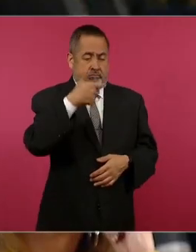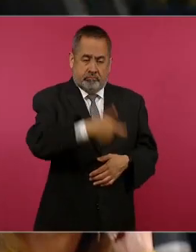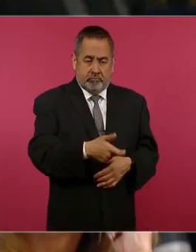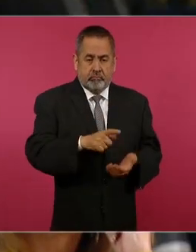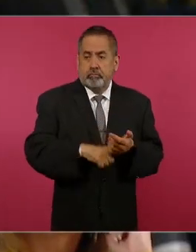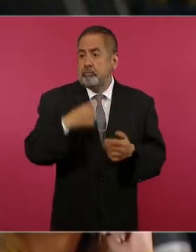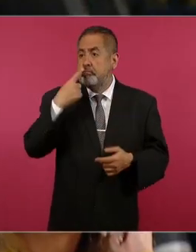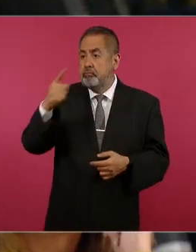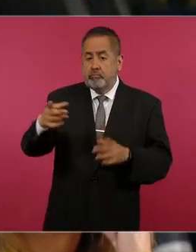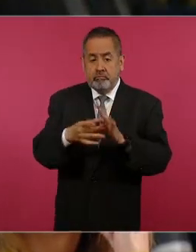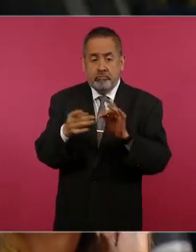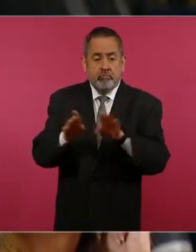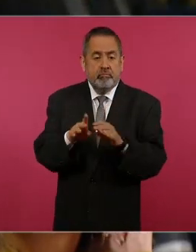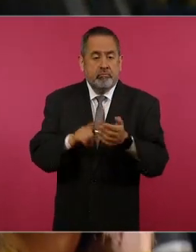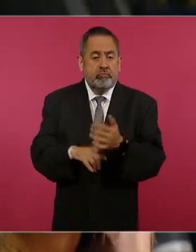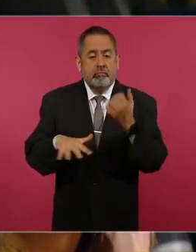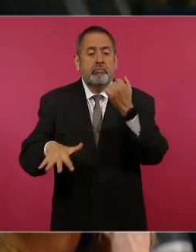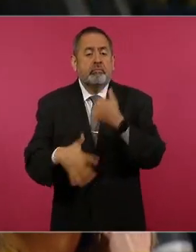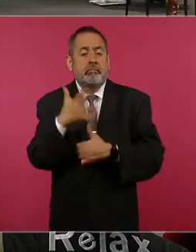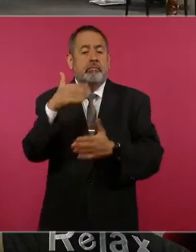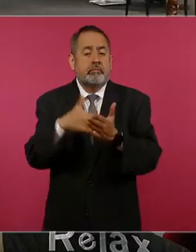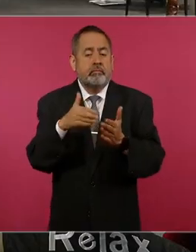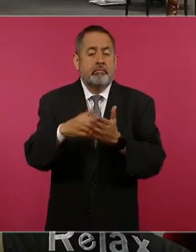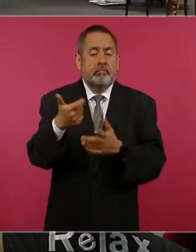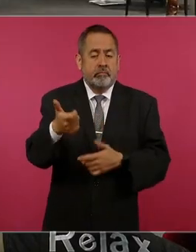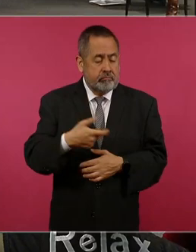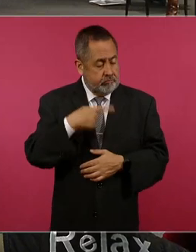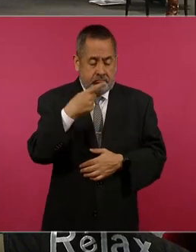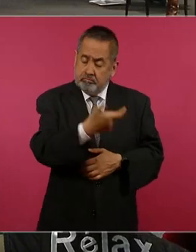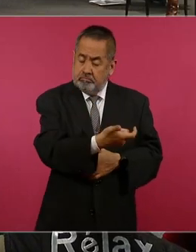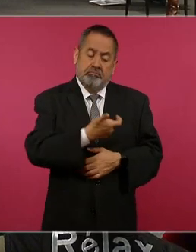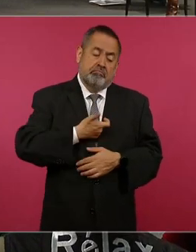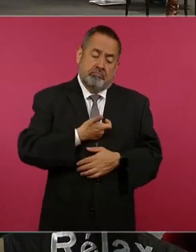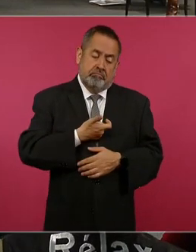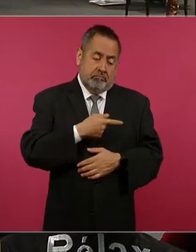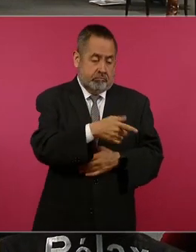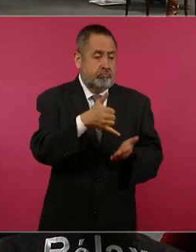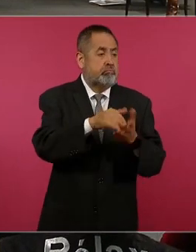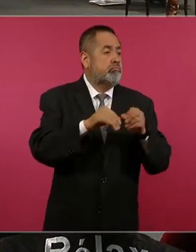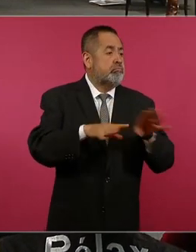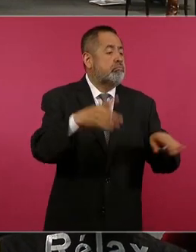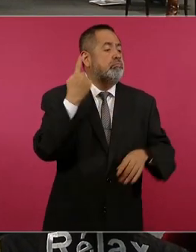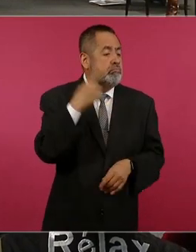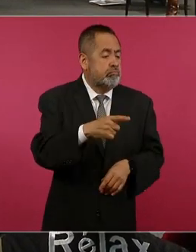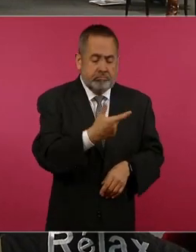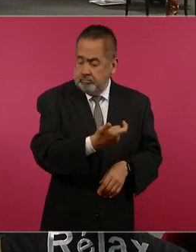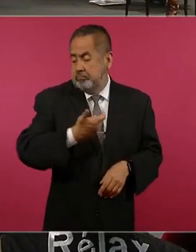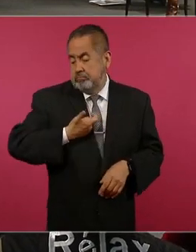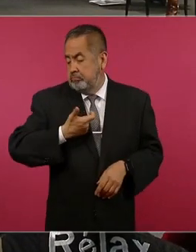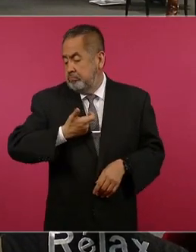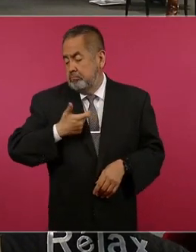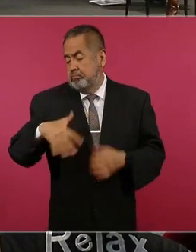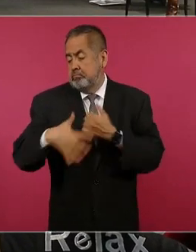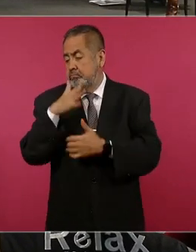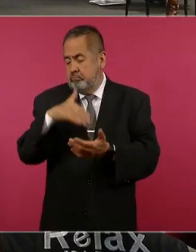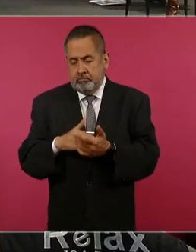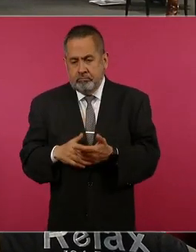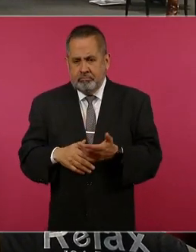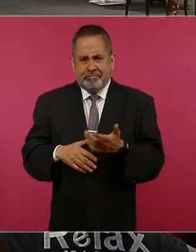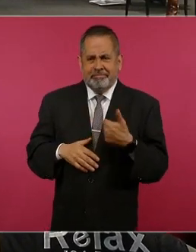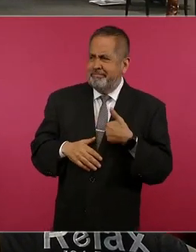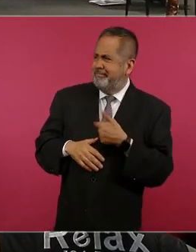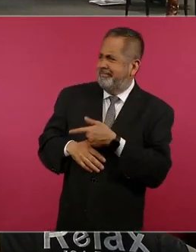en esta demanda que le están haciendo 15 millones de pesos por lo que ha publicado y por lo que se refiere a este medio, él